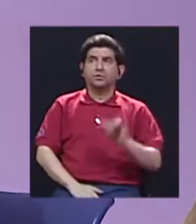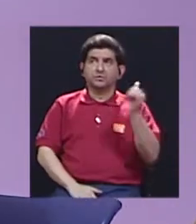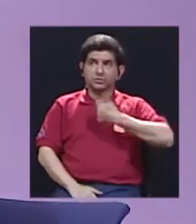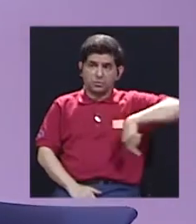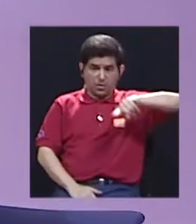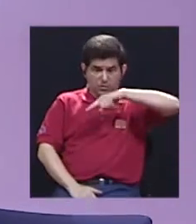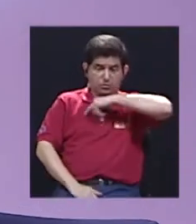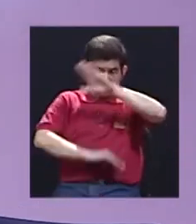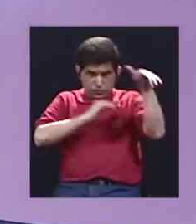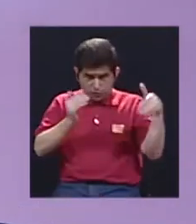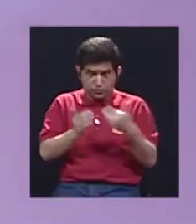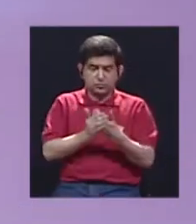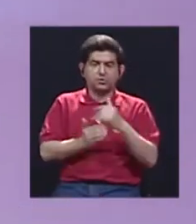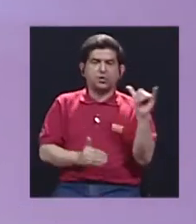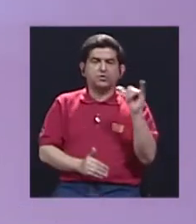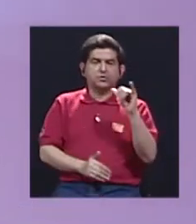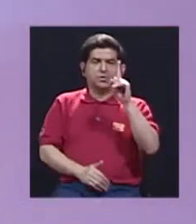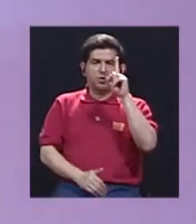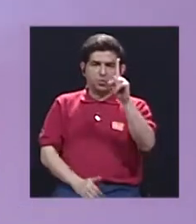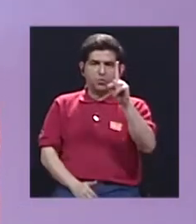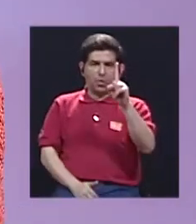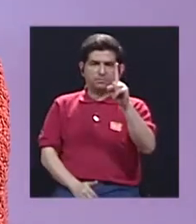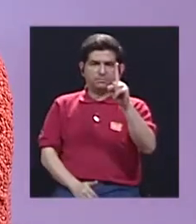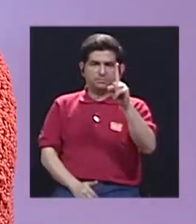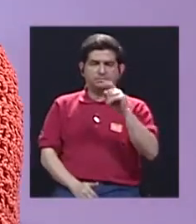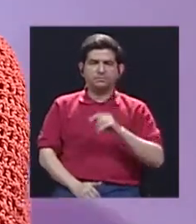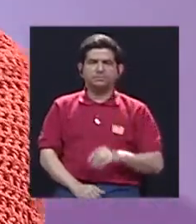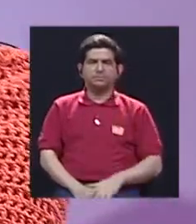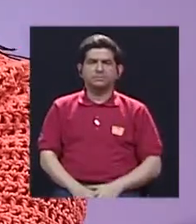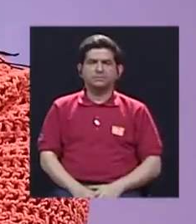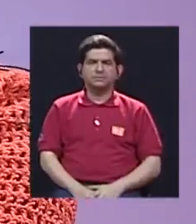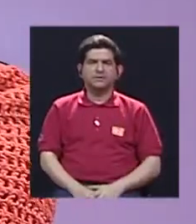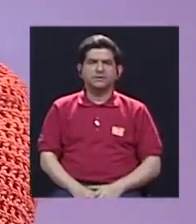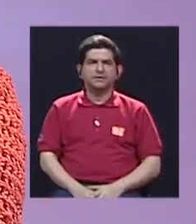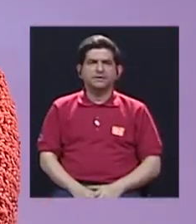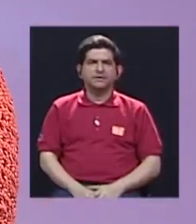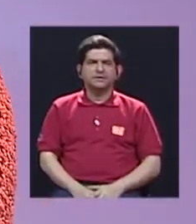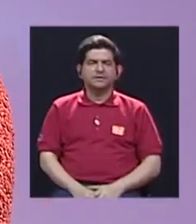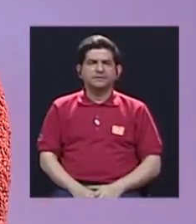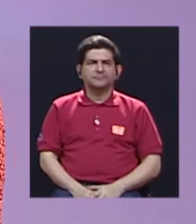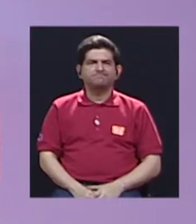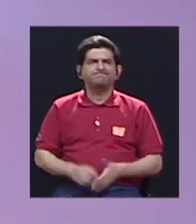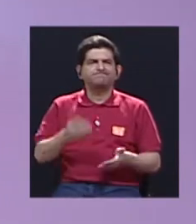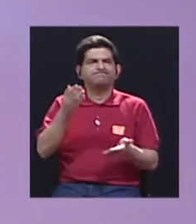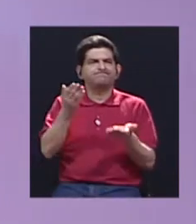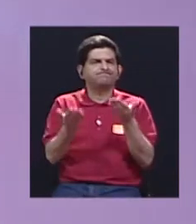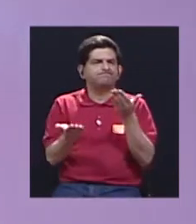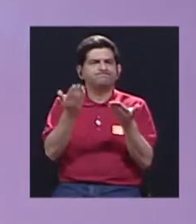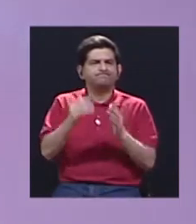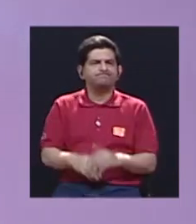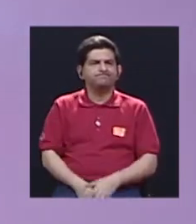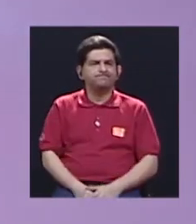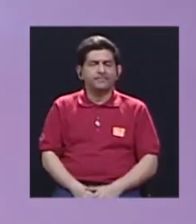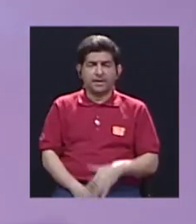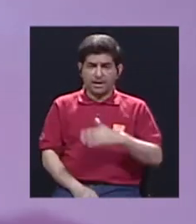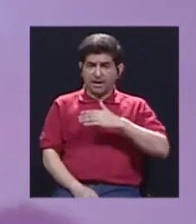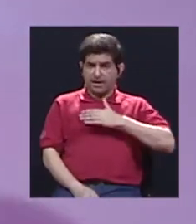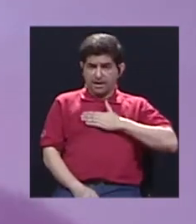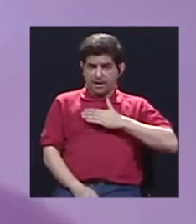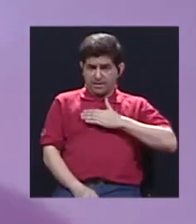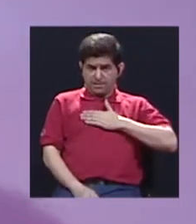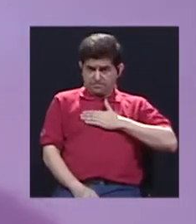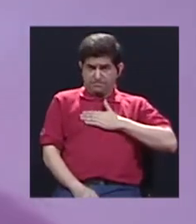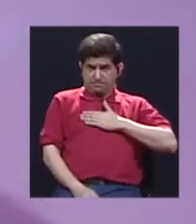somos todas una misma. Entonces, de alguna manera, el hecho de que a mí se